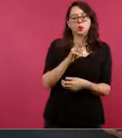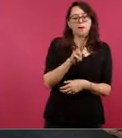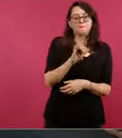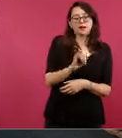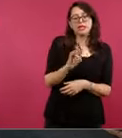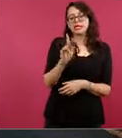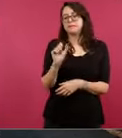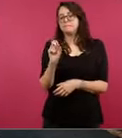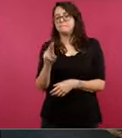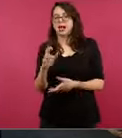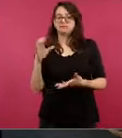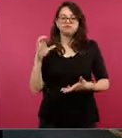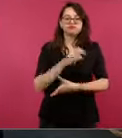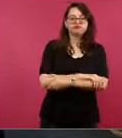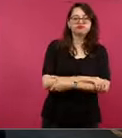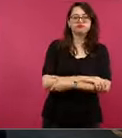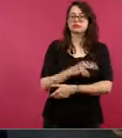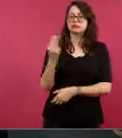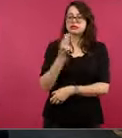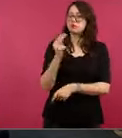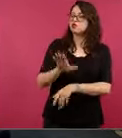esto para los jóvenes,